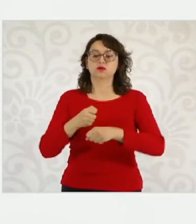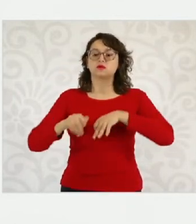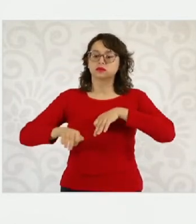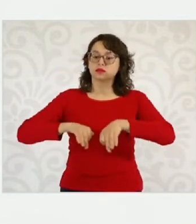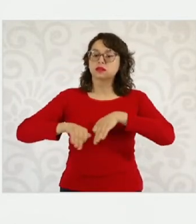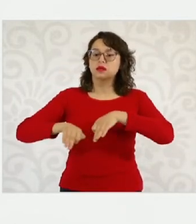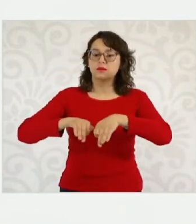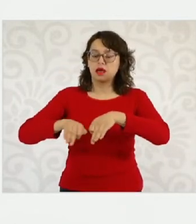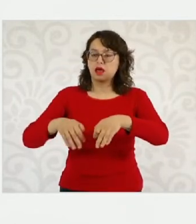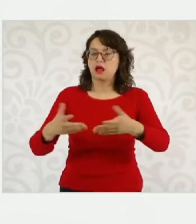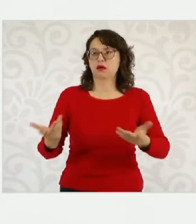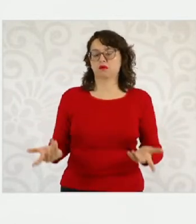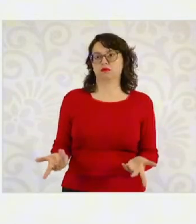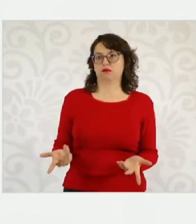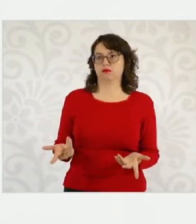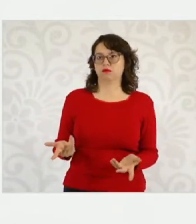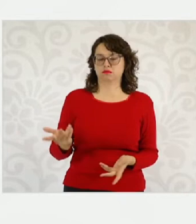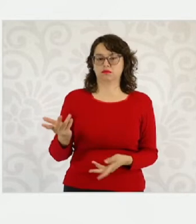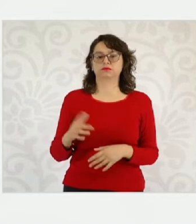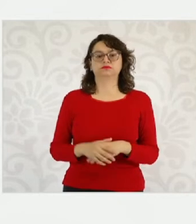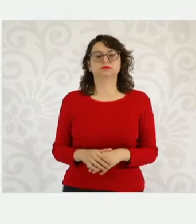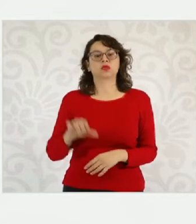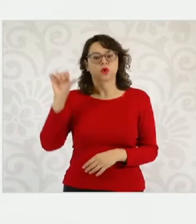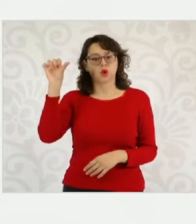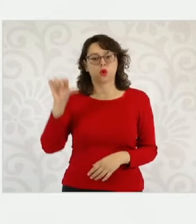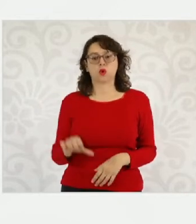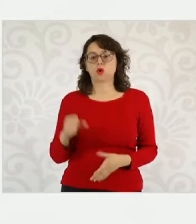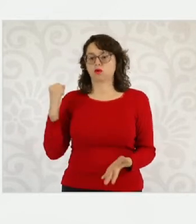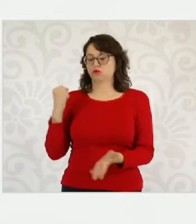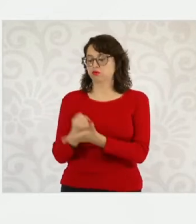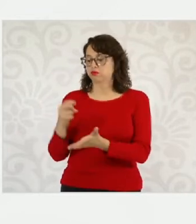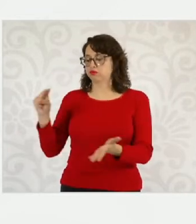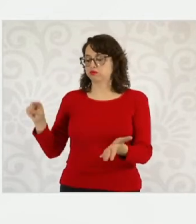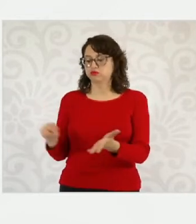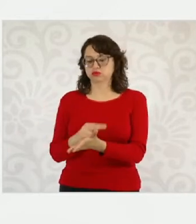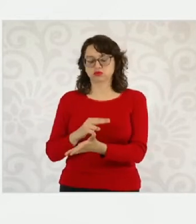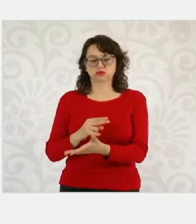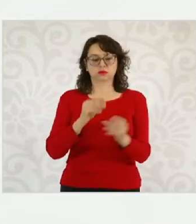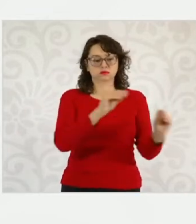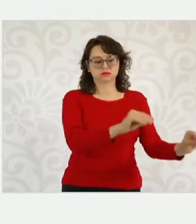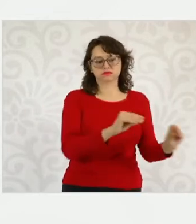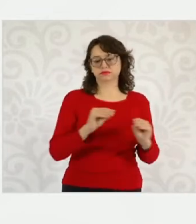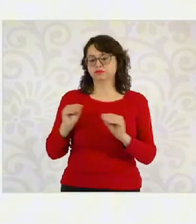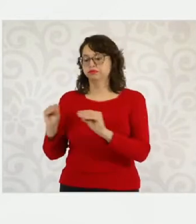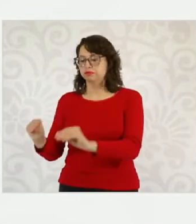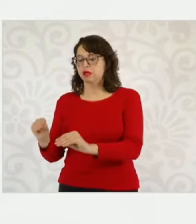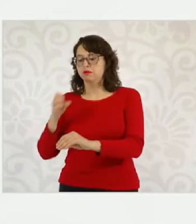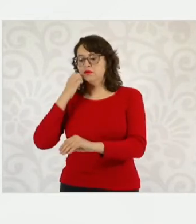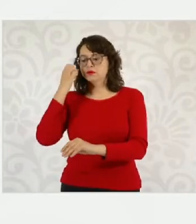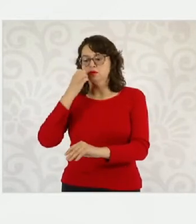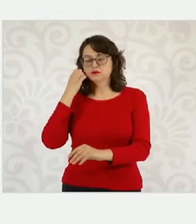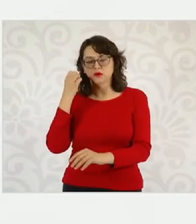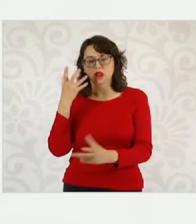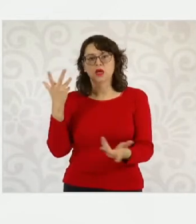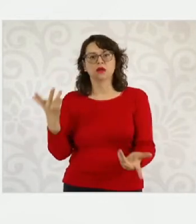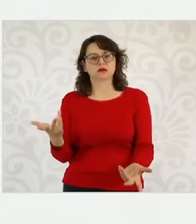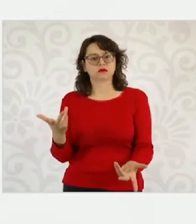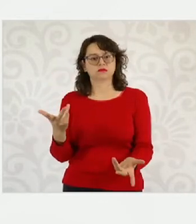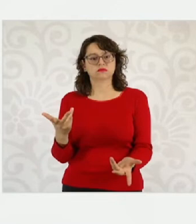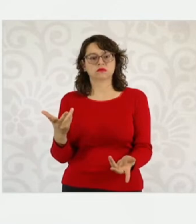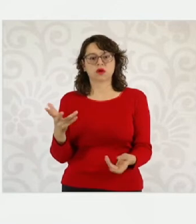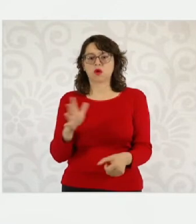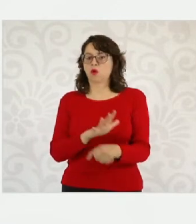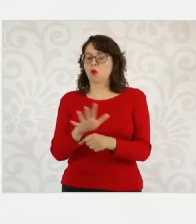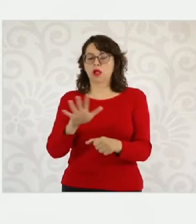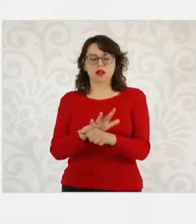que hoy se va a firmar se basa a que en los cambios de centros escolares la variable